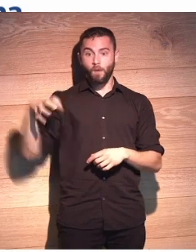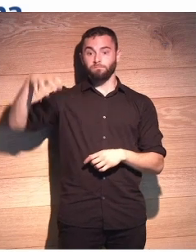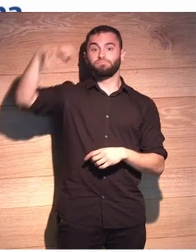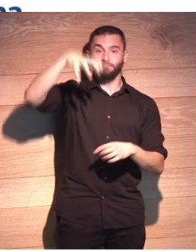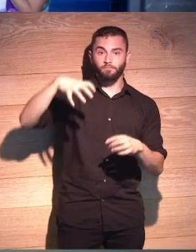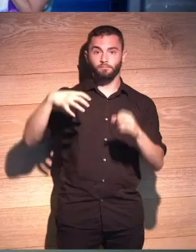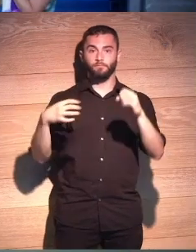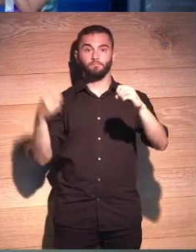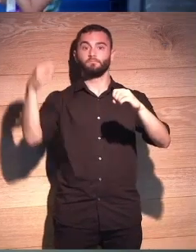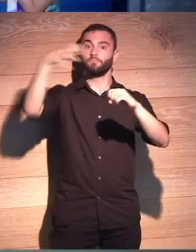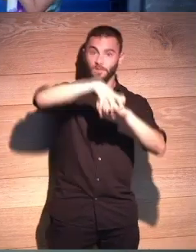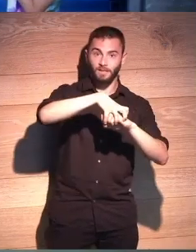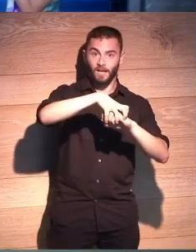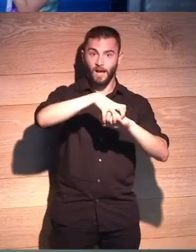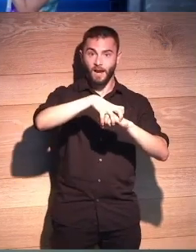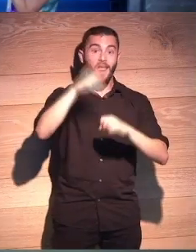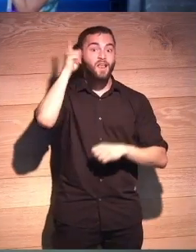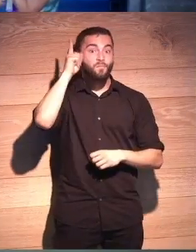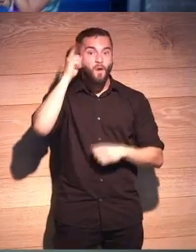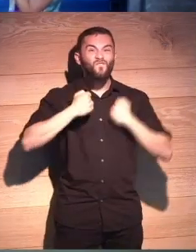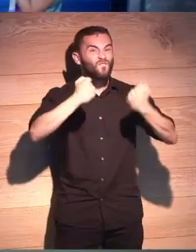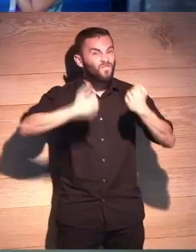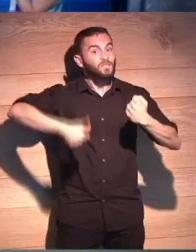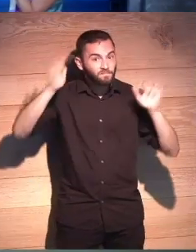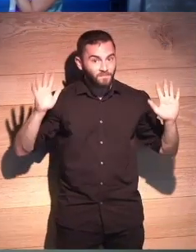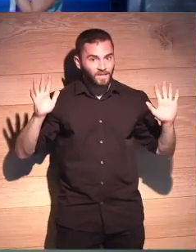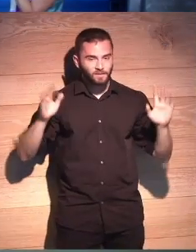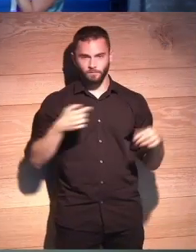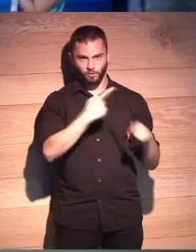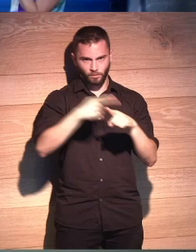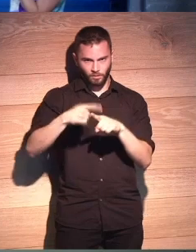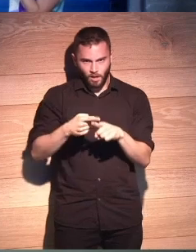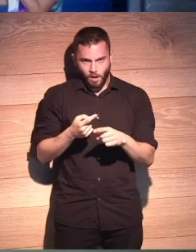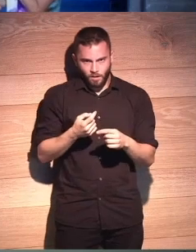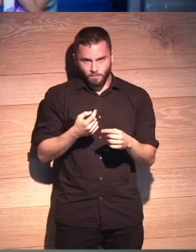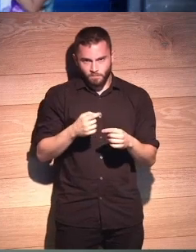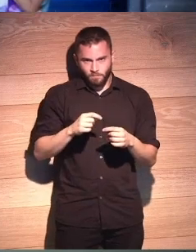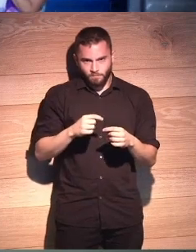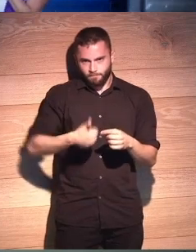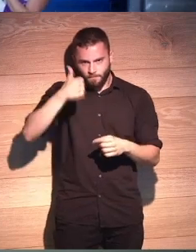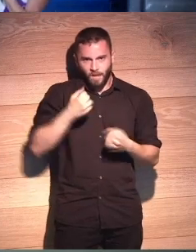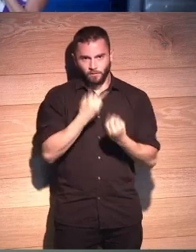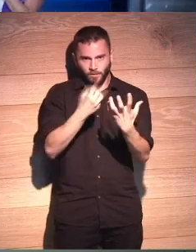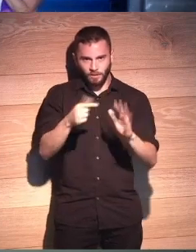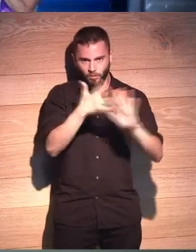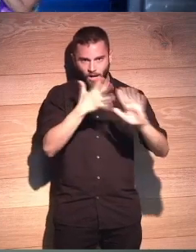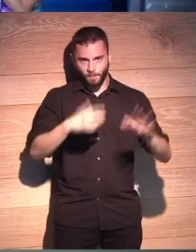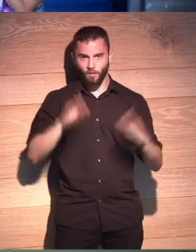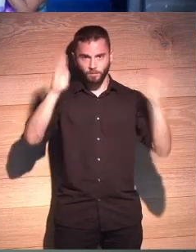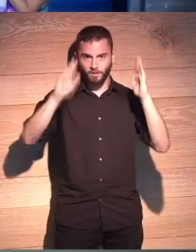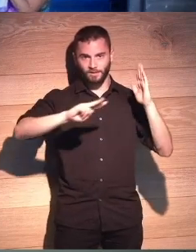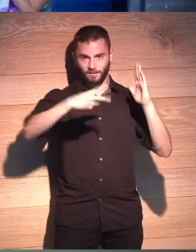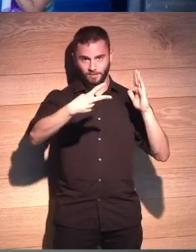aparatito que tenemos cada uno de nosotros. Luego os contaré más cosas. Voy a ir más rápido. La segunda estación del